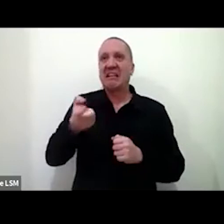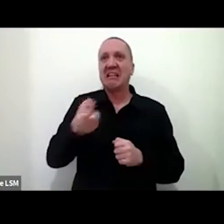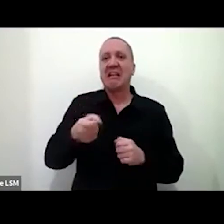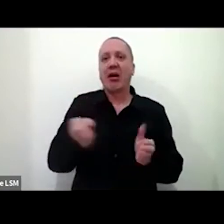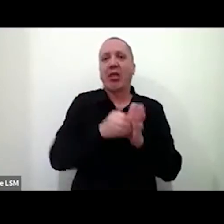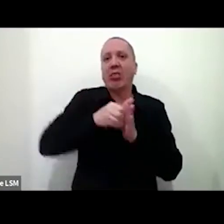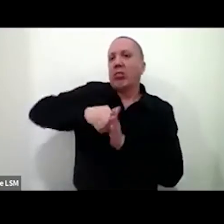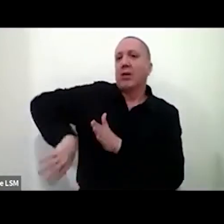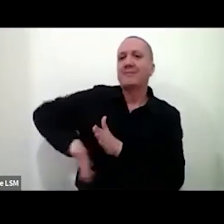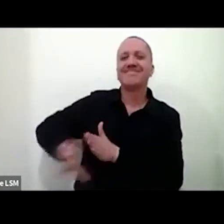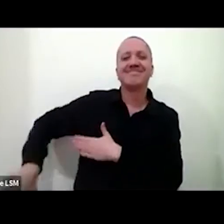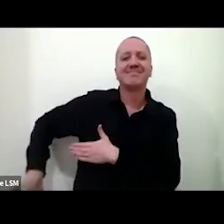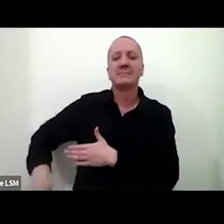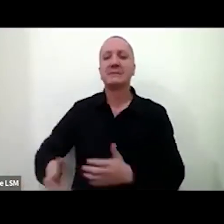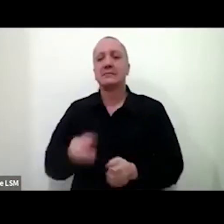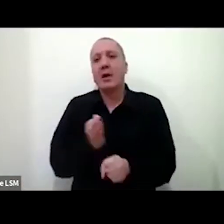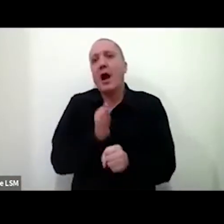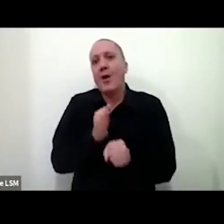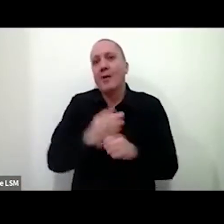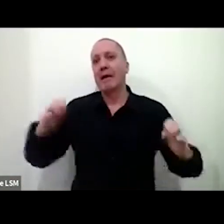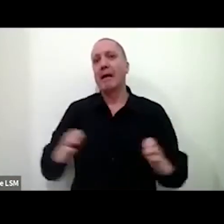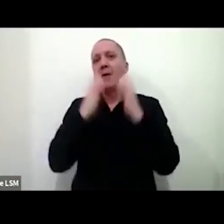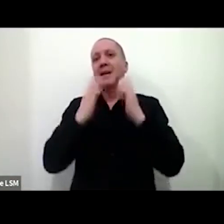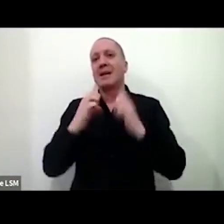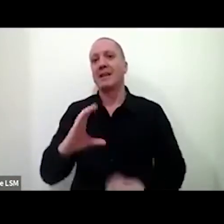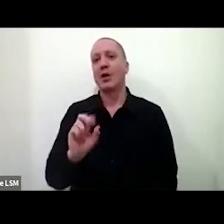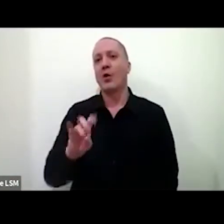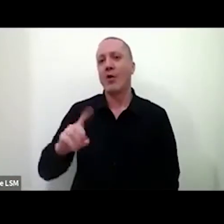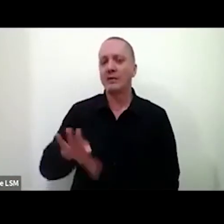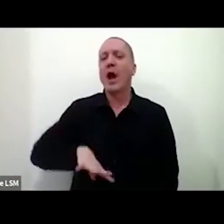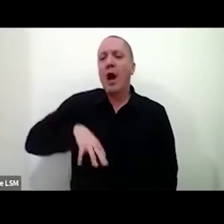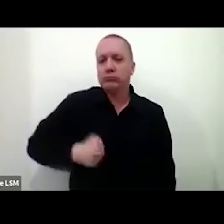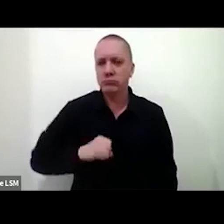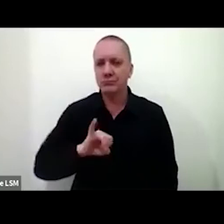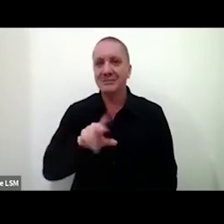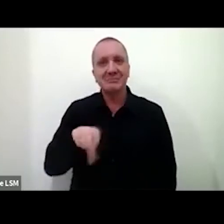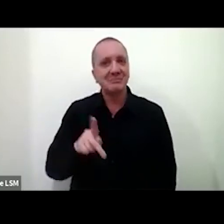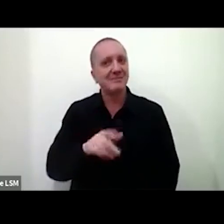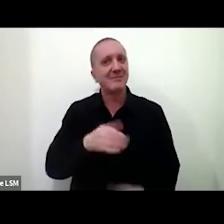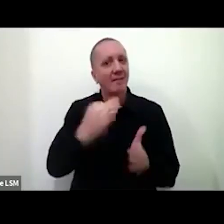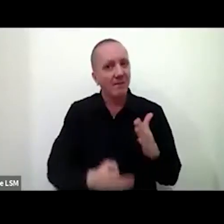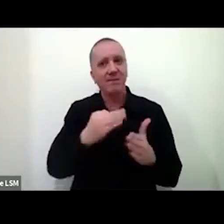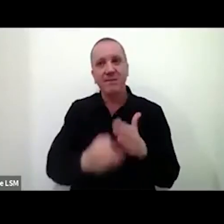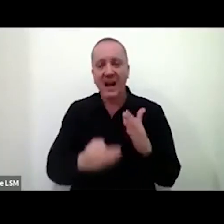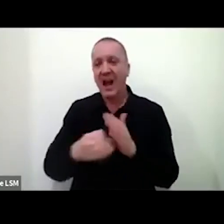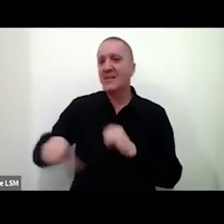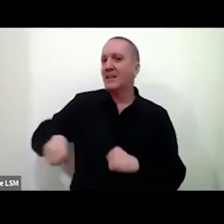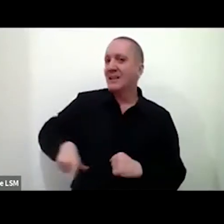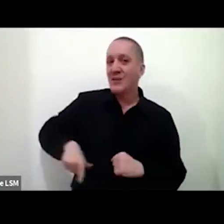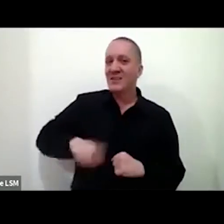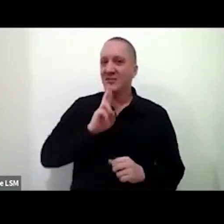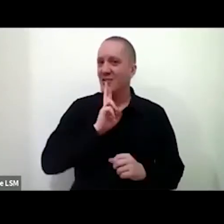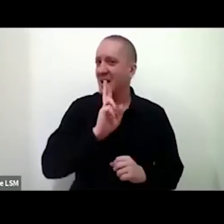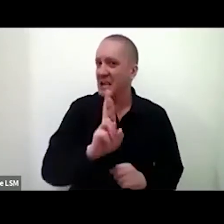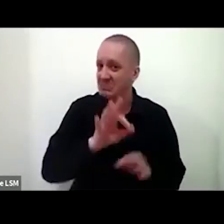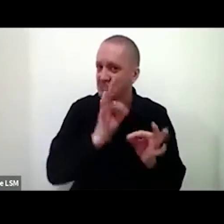sector, empresas, cooperativas de servicios, instituciones, sindicatos, gremios. Seguimos peleando por la inclusión laboral trans